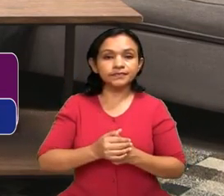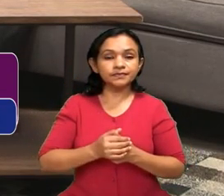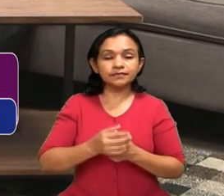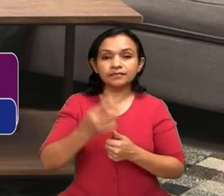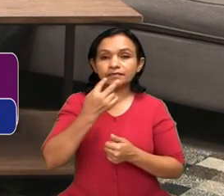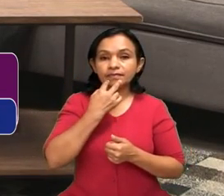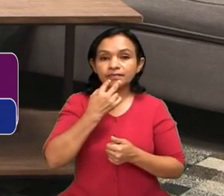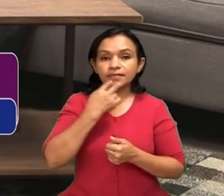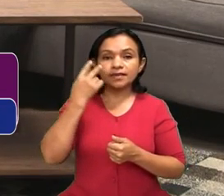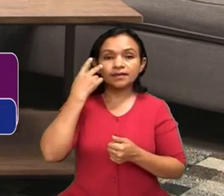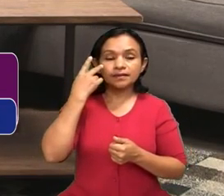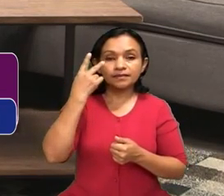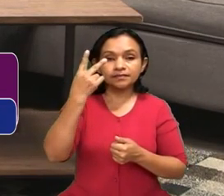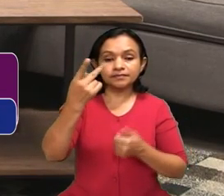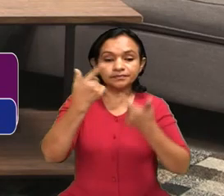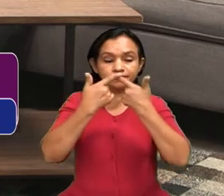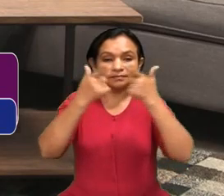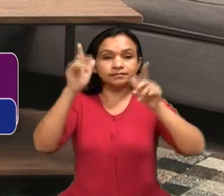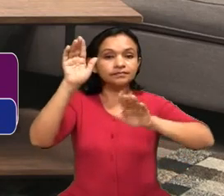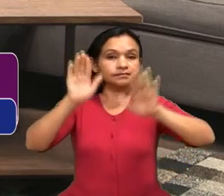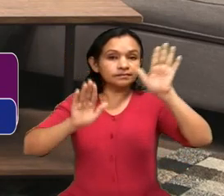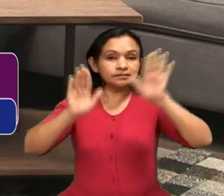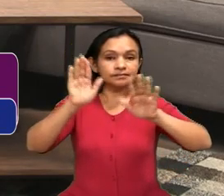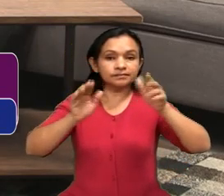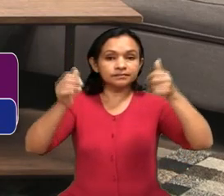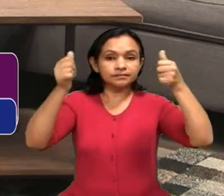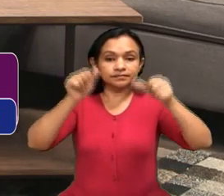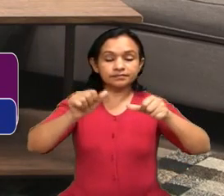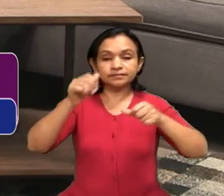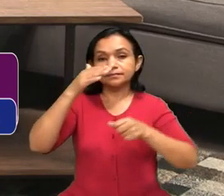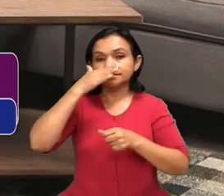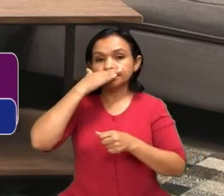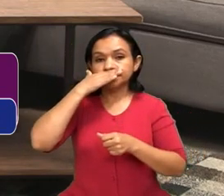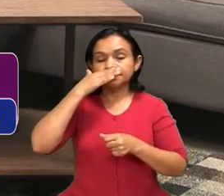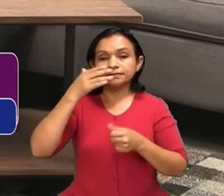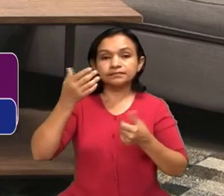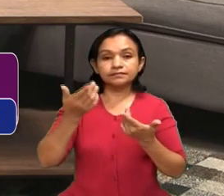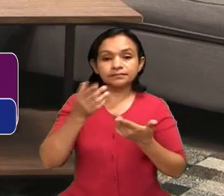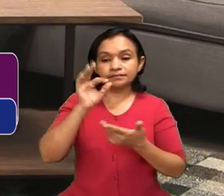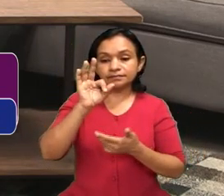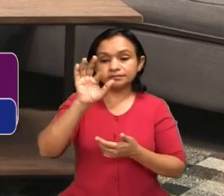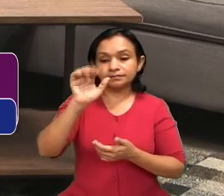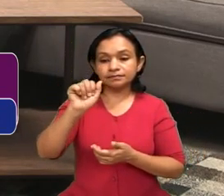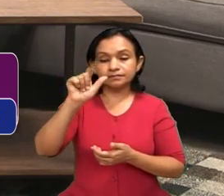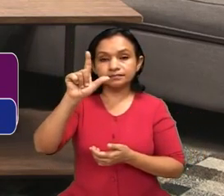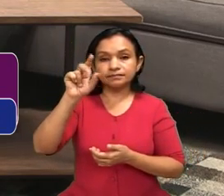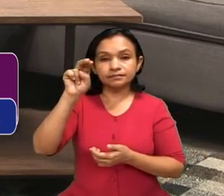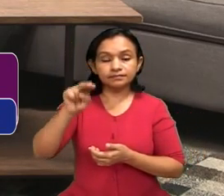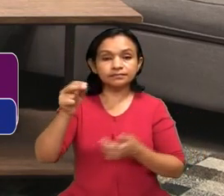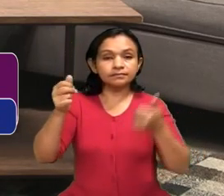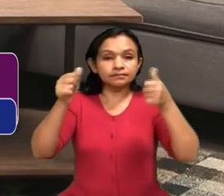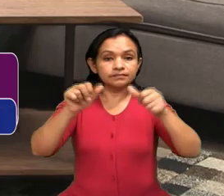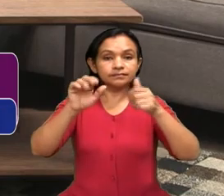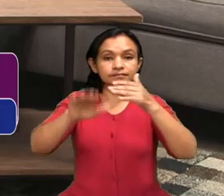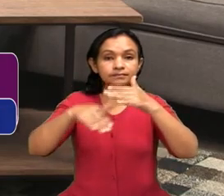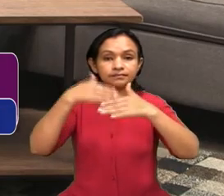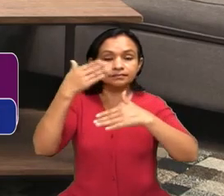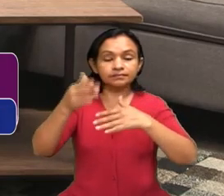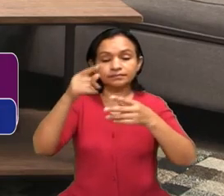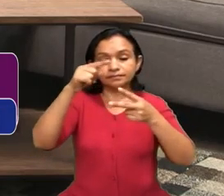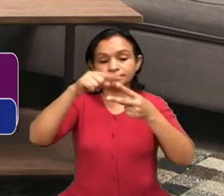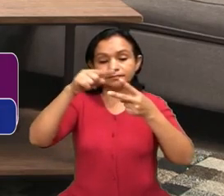esa visión democrática que se establece con la Revolución Popular Sandinista. Después asumieron tres